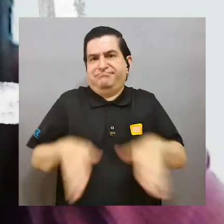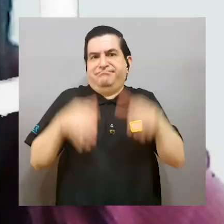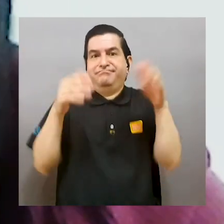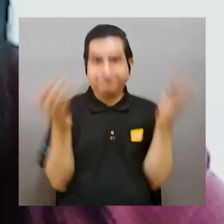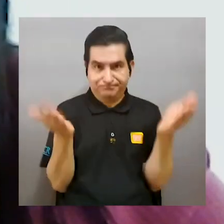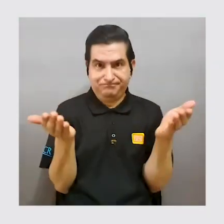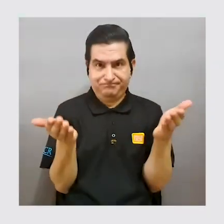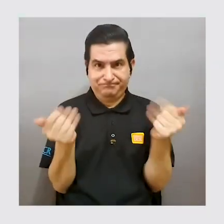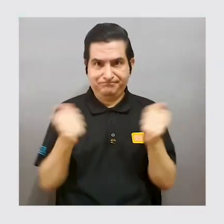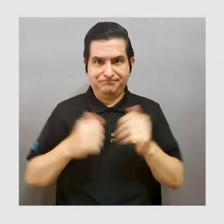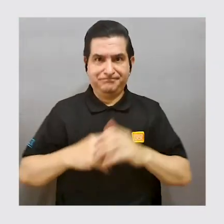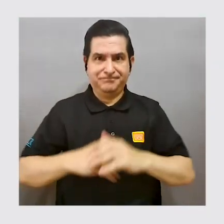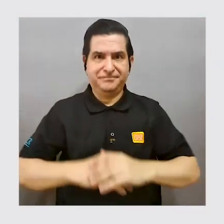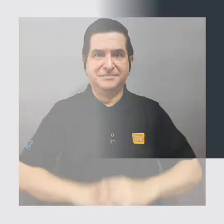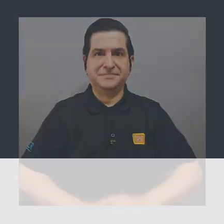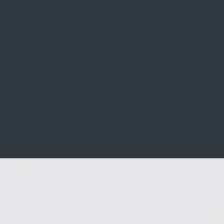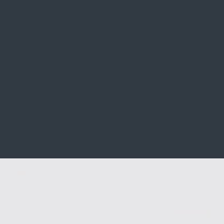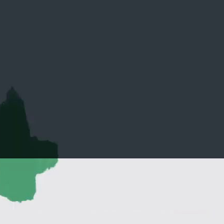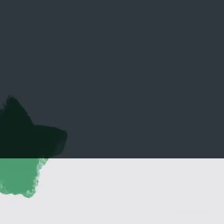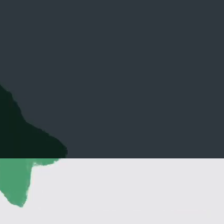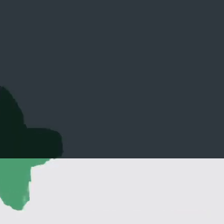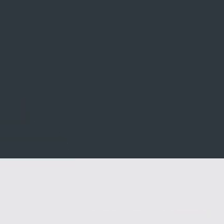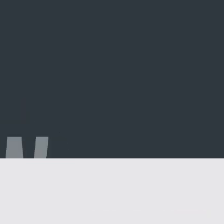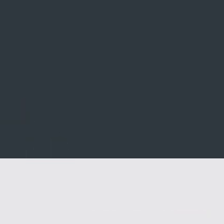cómo expresarse.